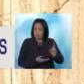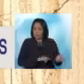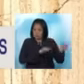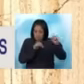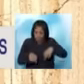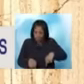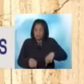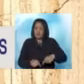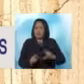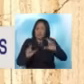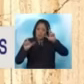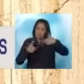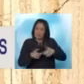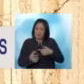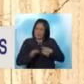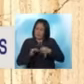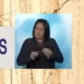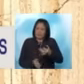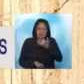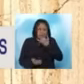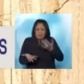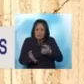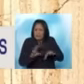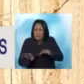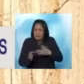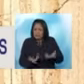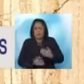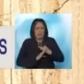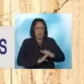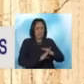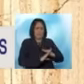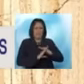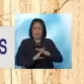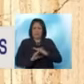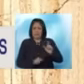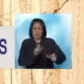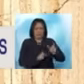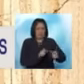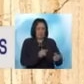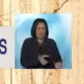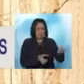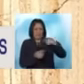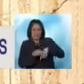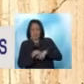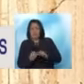al Parlamento a explicar qué es lo que se está haciendo para evitar que elementos como estos se infiltren en las escuelas y universidades.